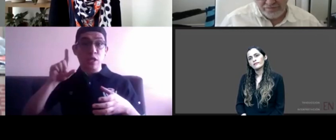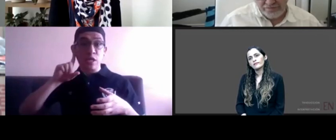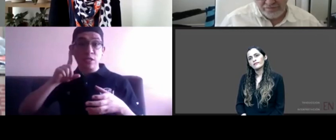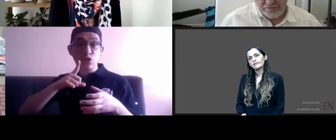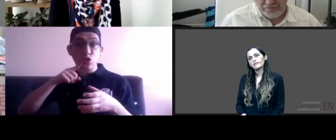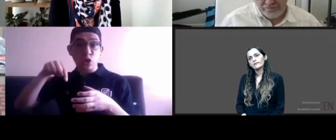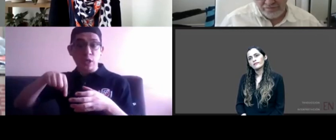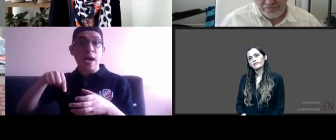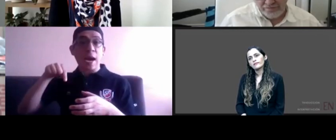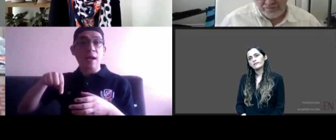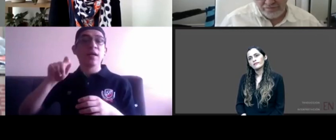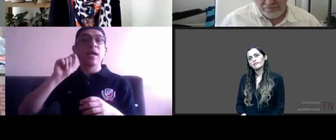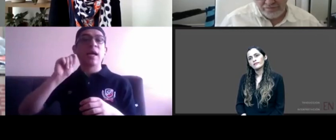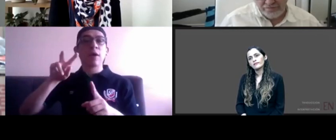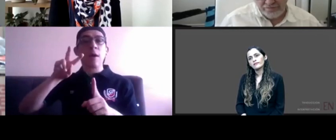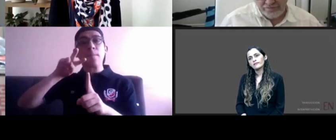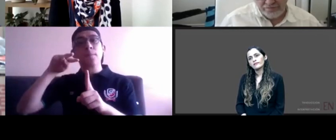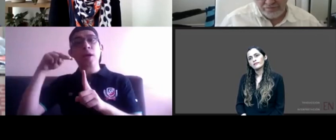Y